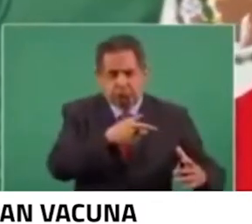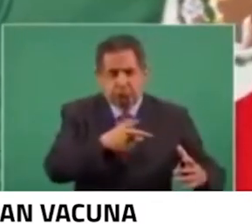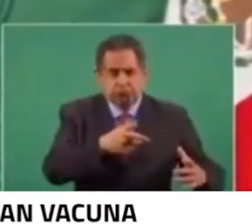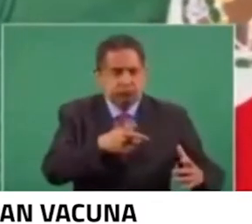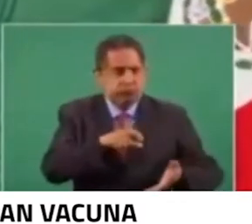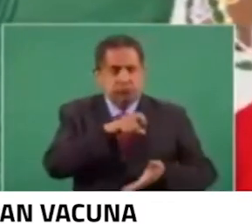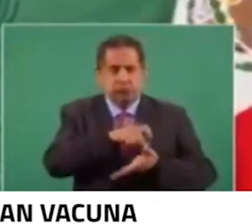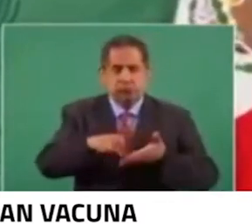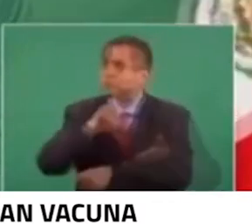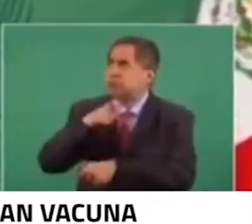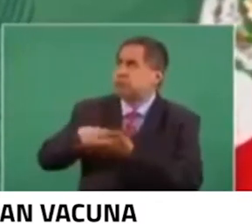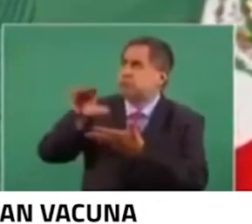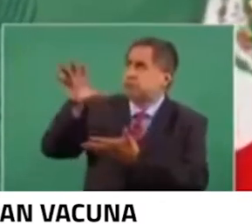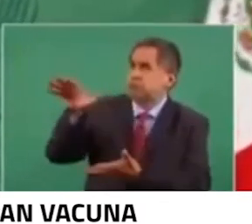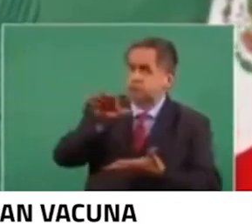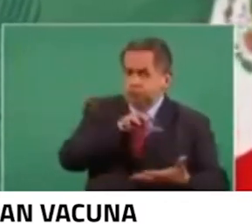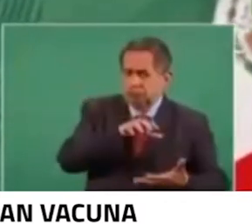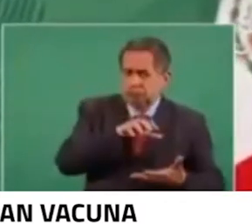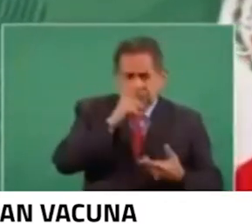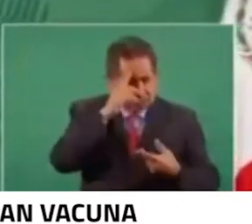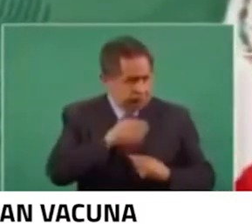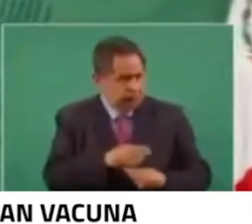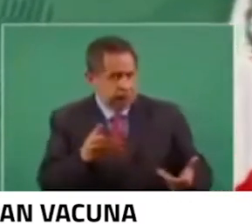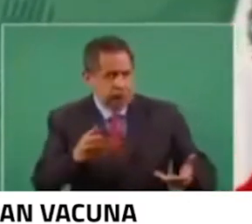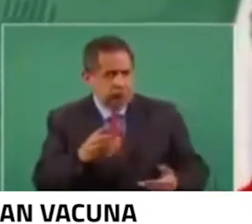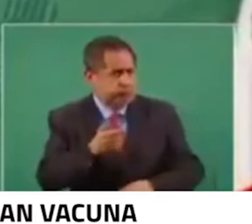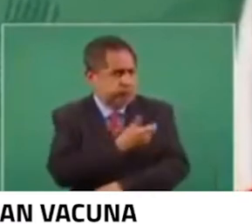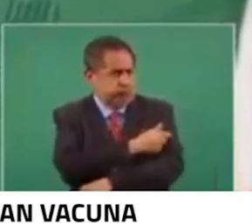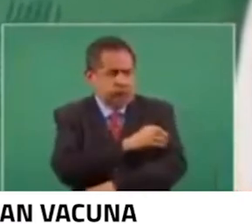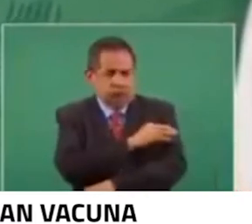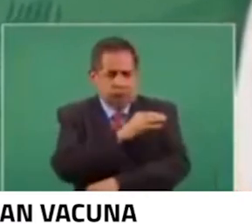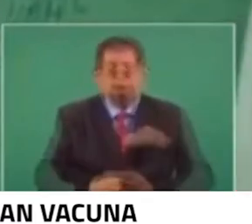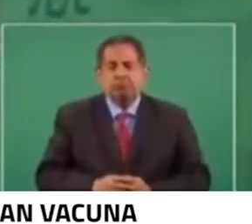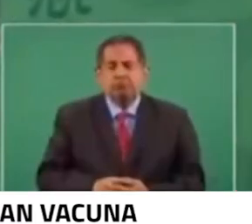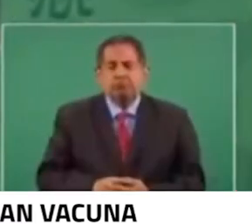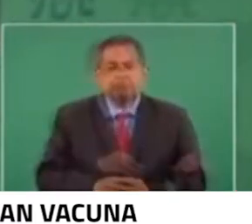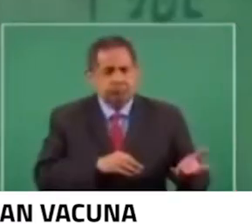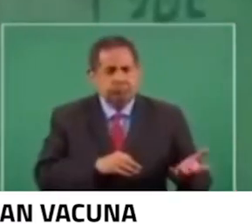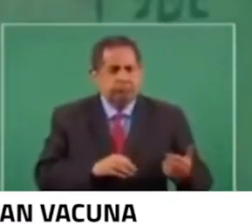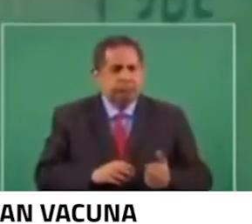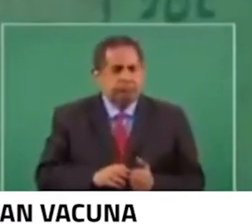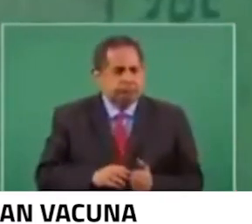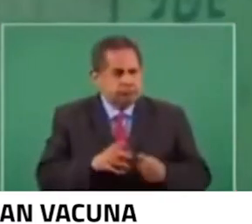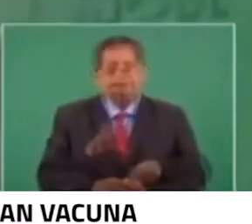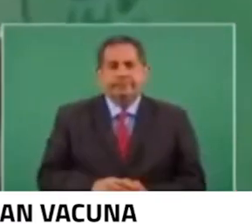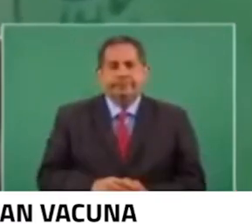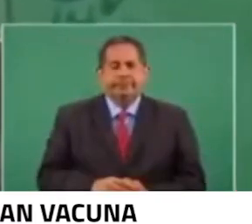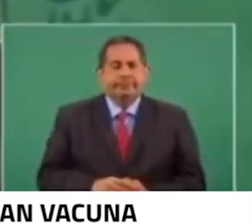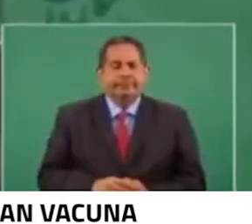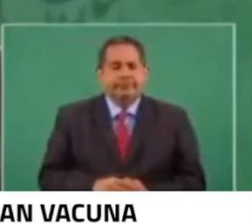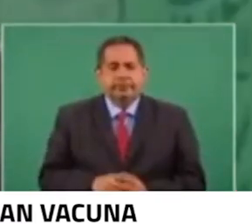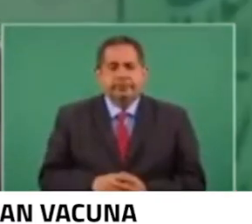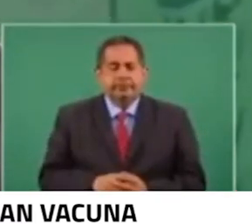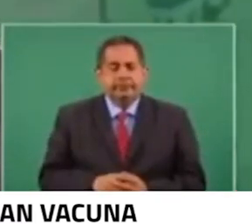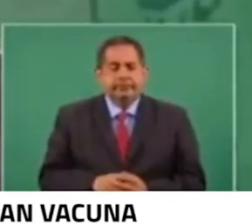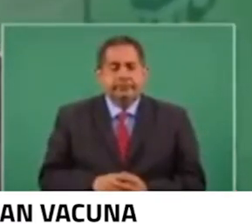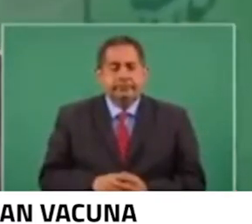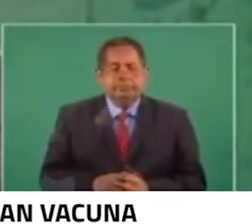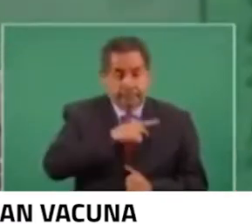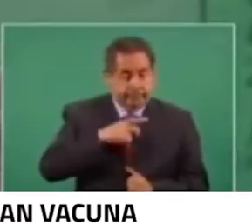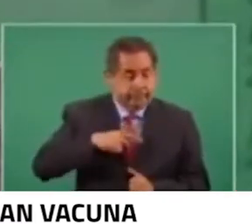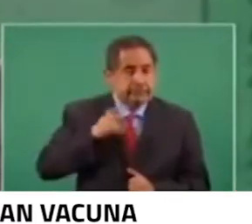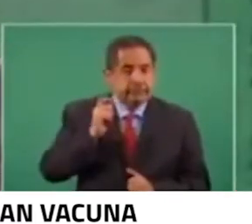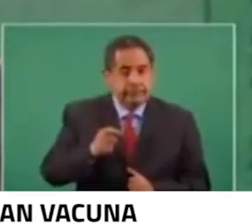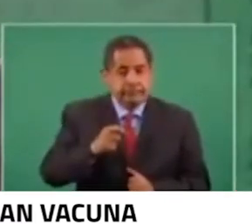adquirir vacunas para aplicarlas en México, tiene autorización, solo que deben